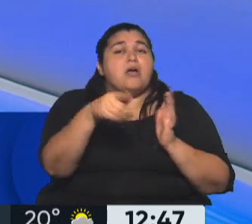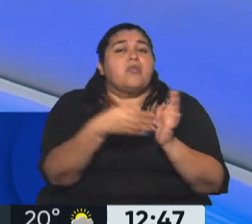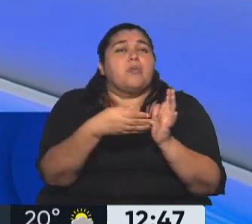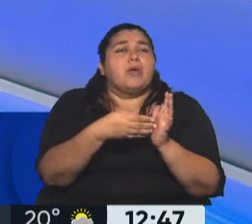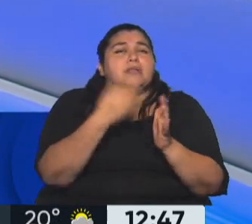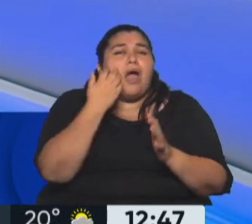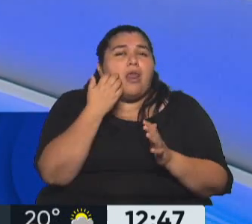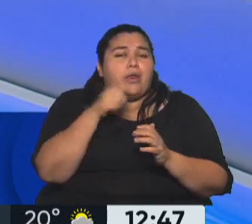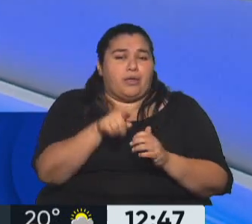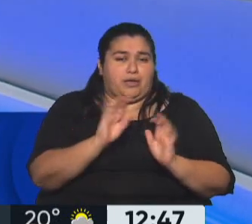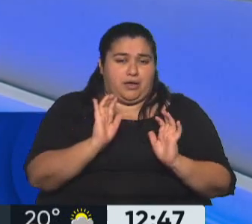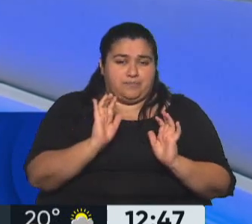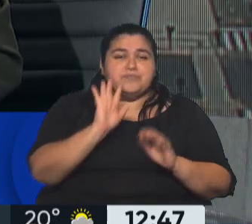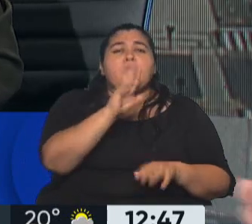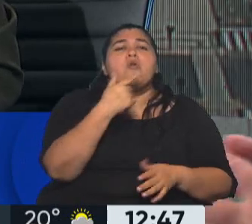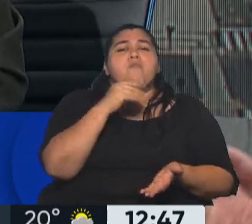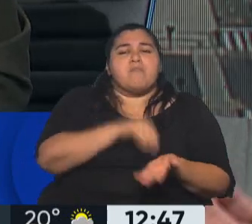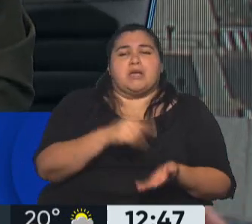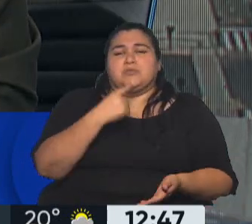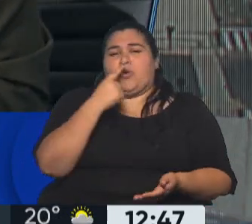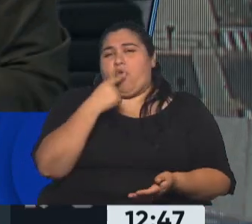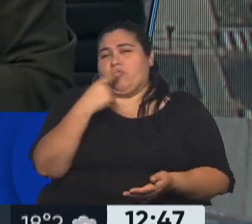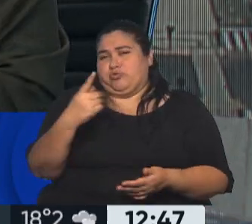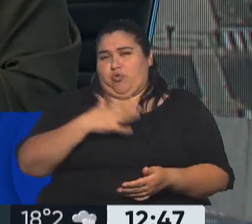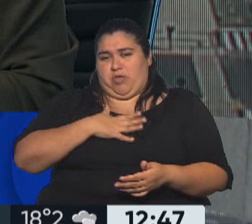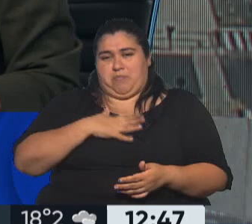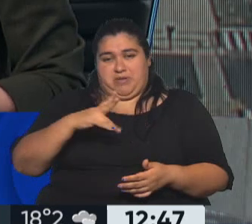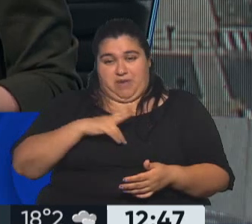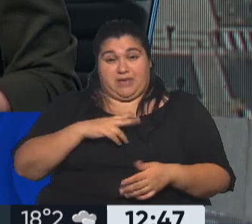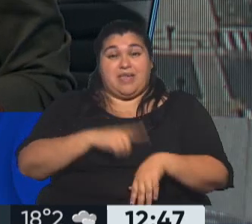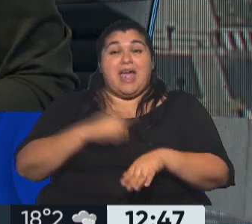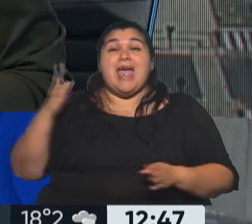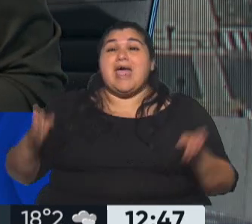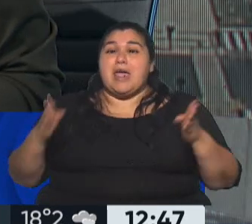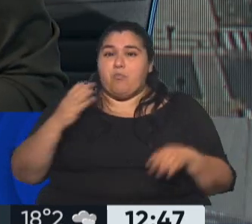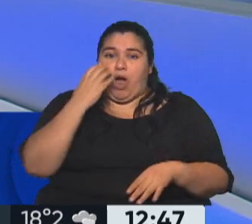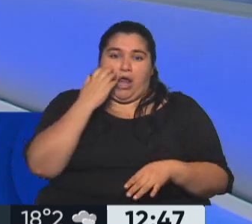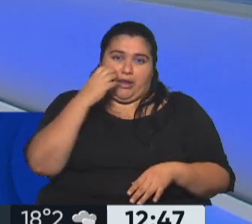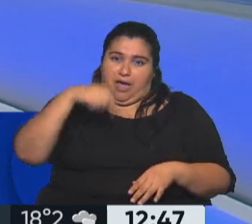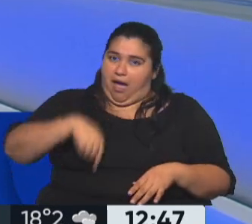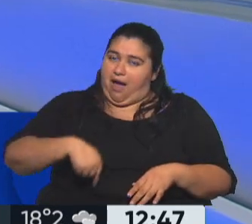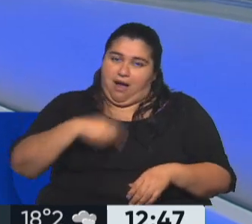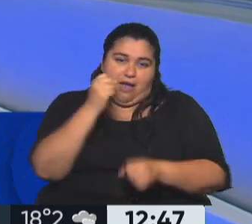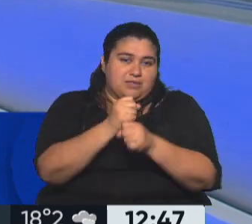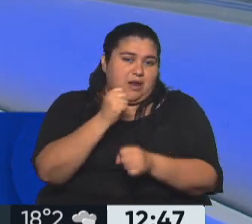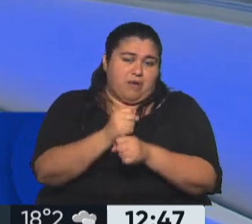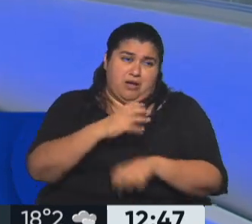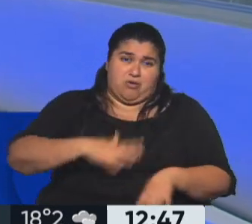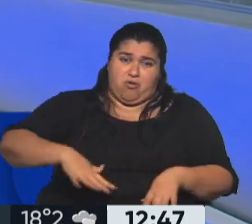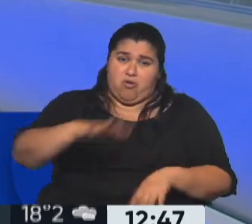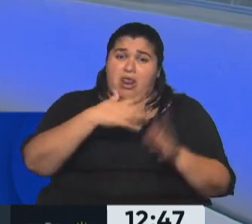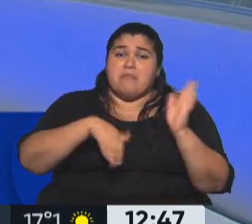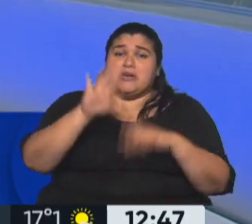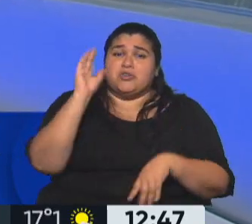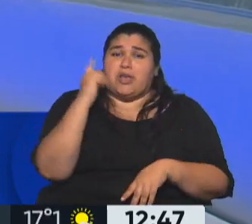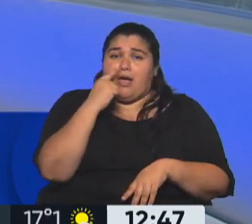para tener una crisis en ese momento. ¿Puedo hacerle una consulta Sí. personal Yo rápidamente? sí, a ver. Época de alergias. Sí. Aquí en el canal, en el trabajo, muchos empezamos con la